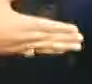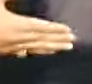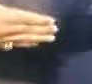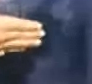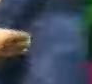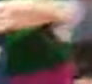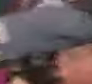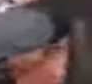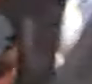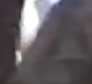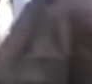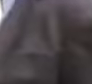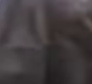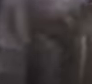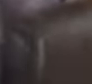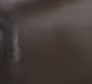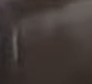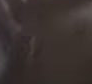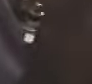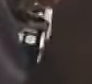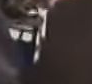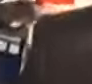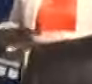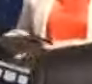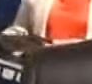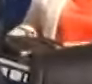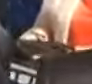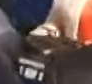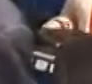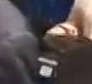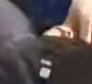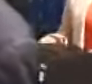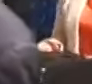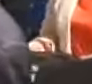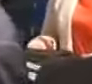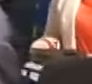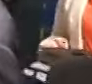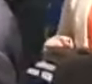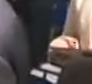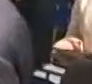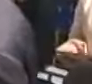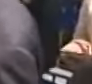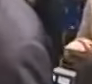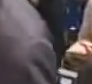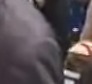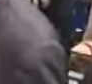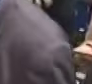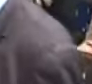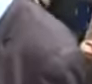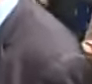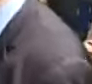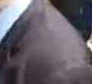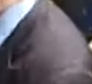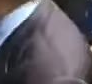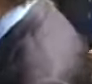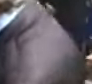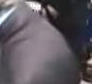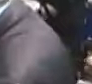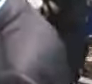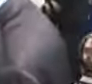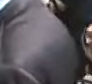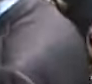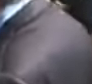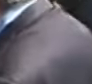República. Más de 139.000 técnicos y especialistas del Consejo Nacional Electoral a lo largo y ancho